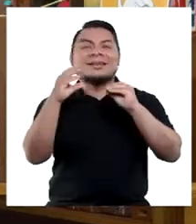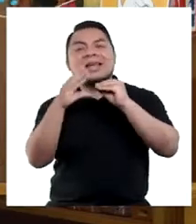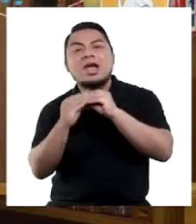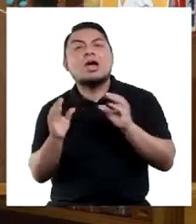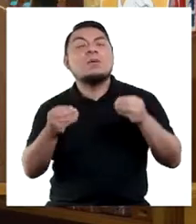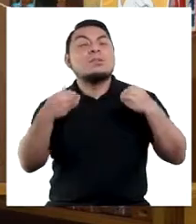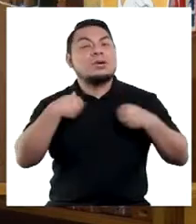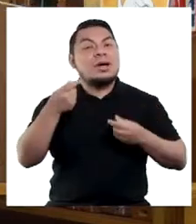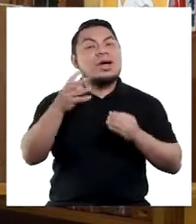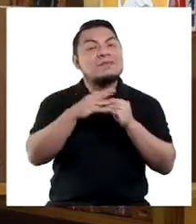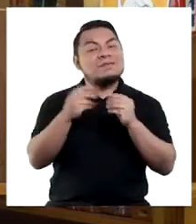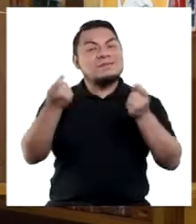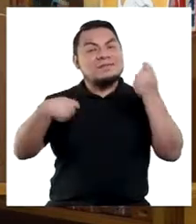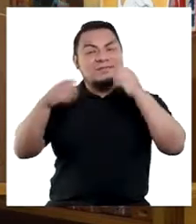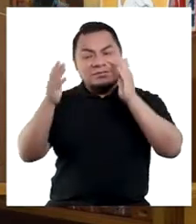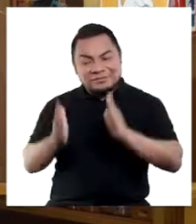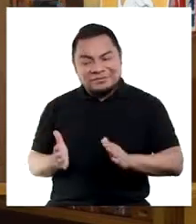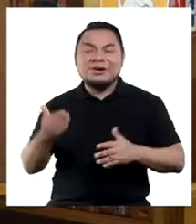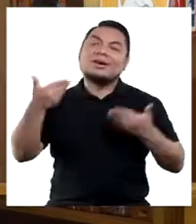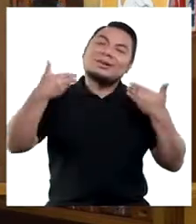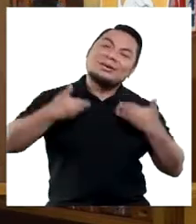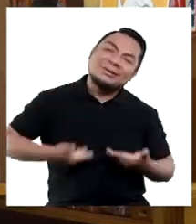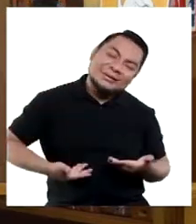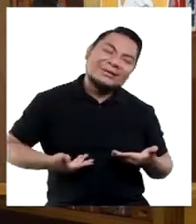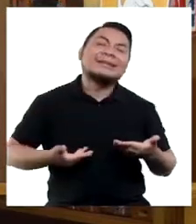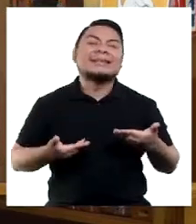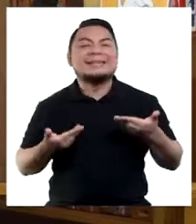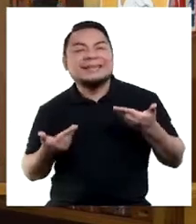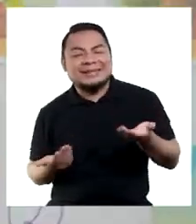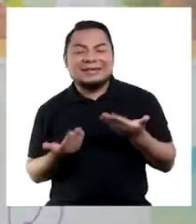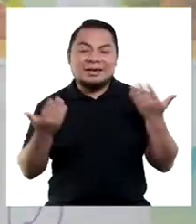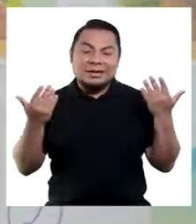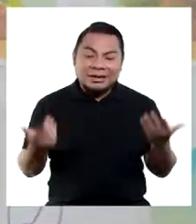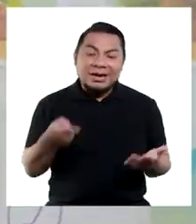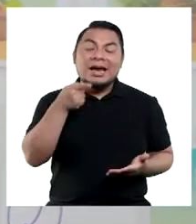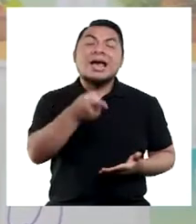ricas fermenta porque verás